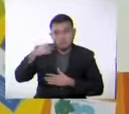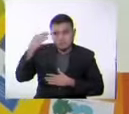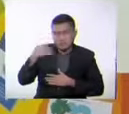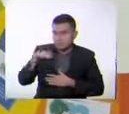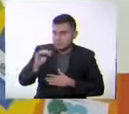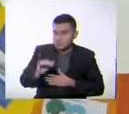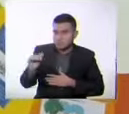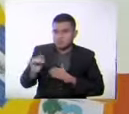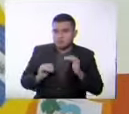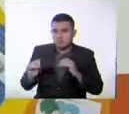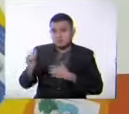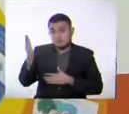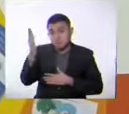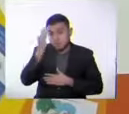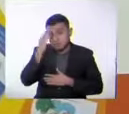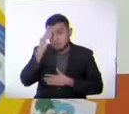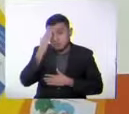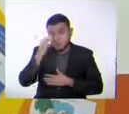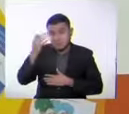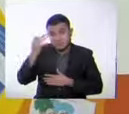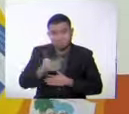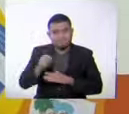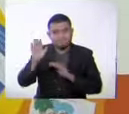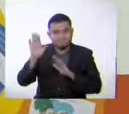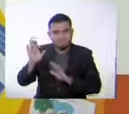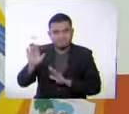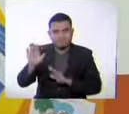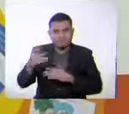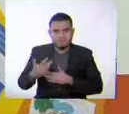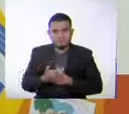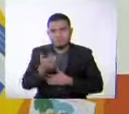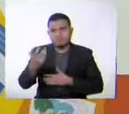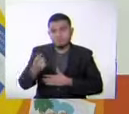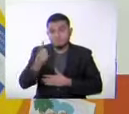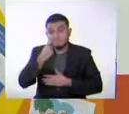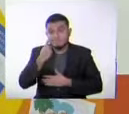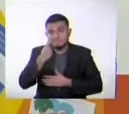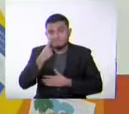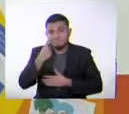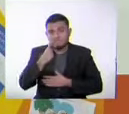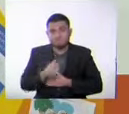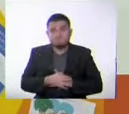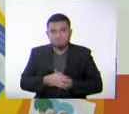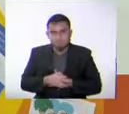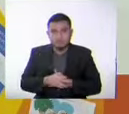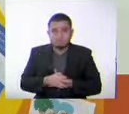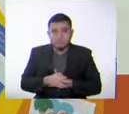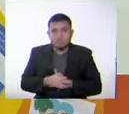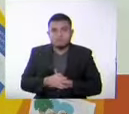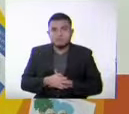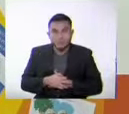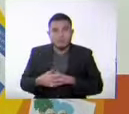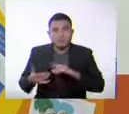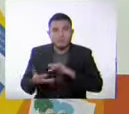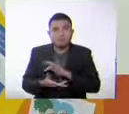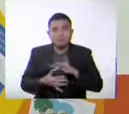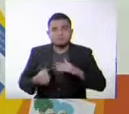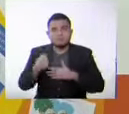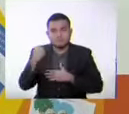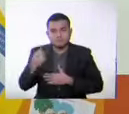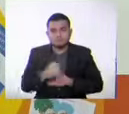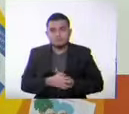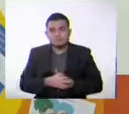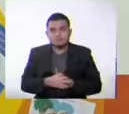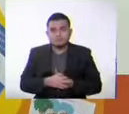también conozcan que deben respetar todo y cuidar la preservación del medio ambiente es importante.